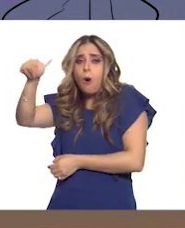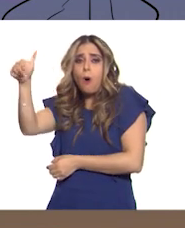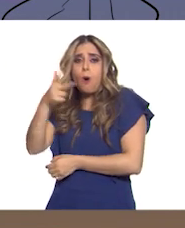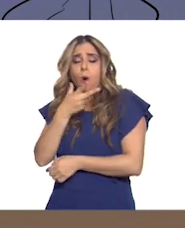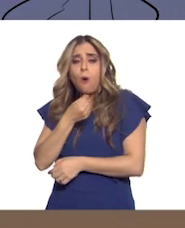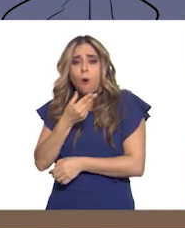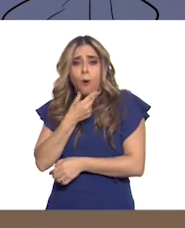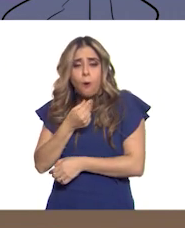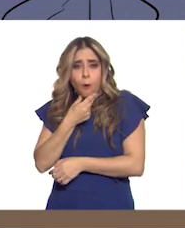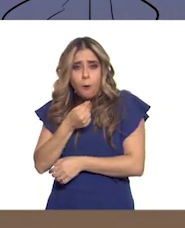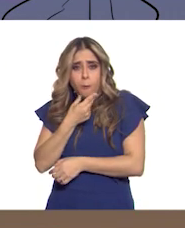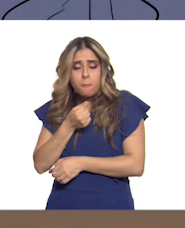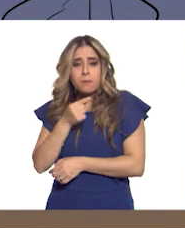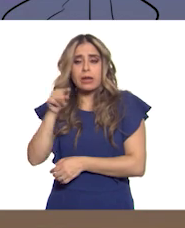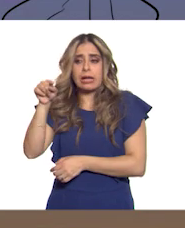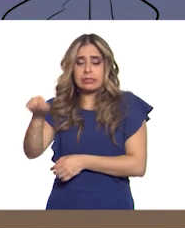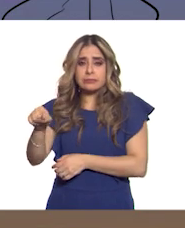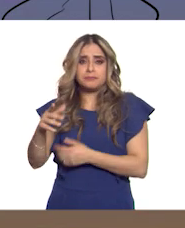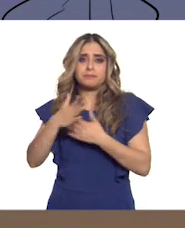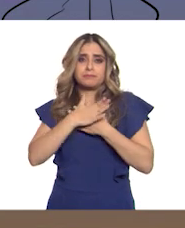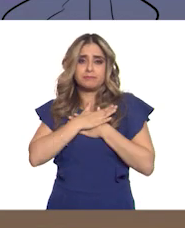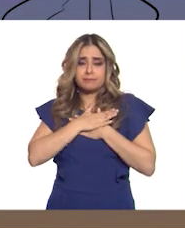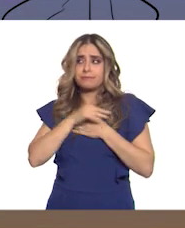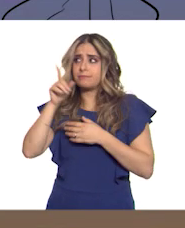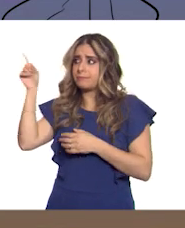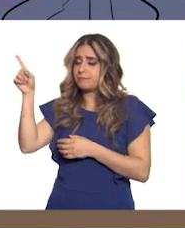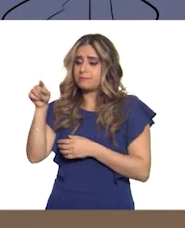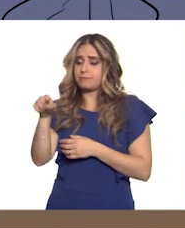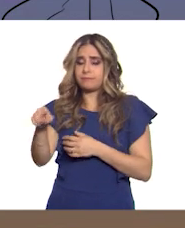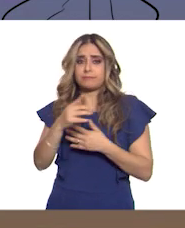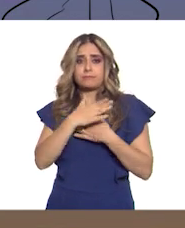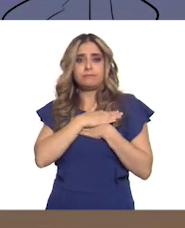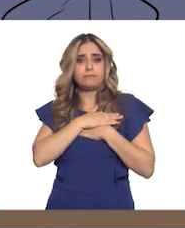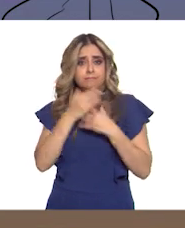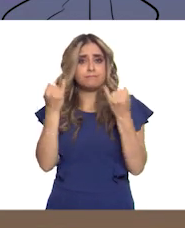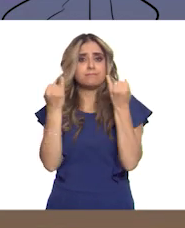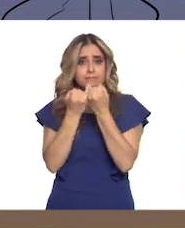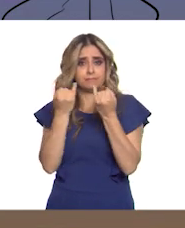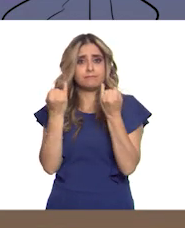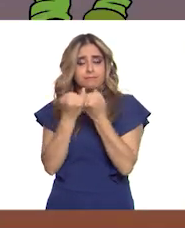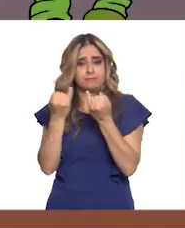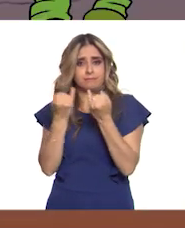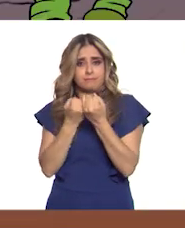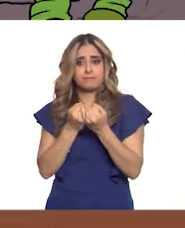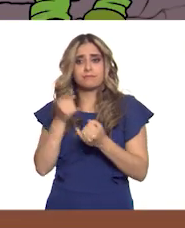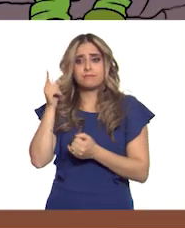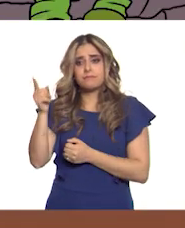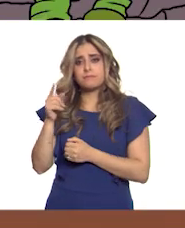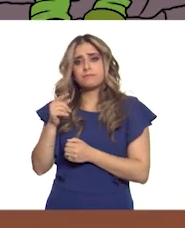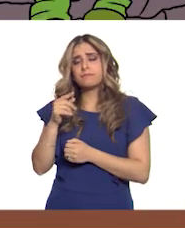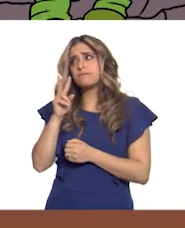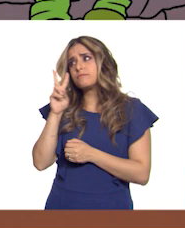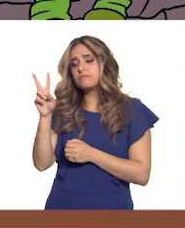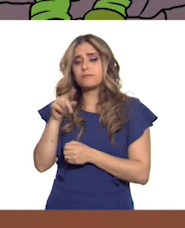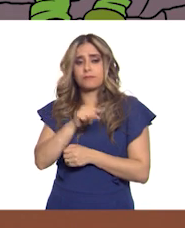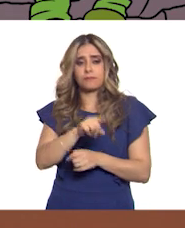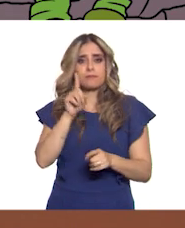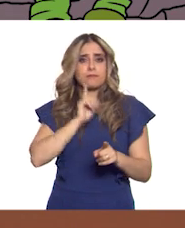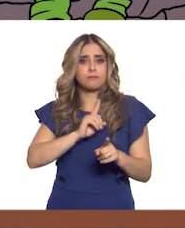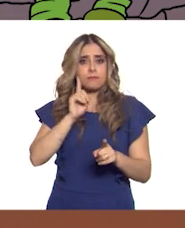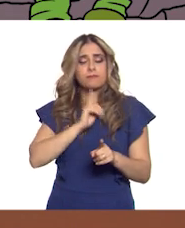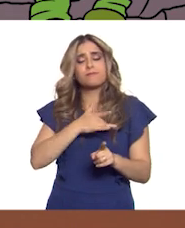llegaban a él, y él, amándola también, besaba las rosas de cierto jardín, y ella,